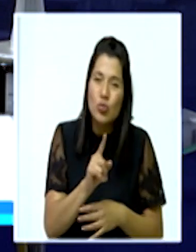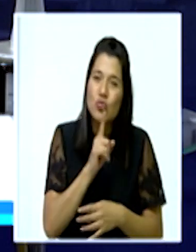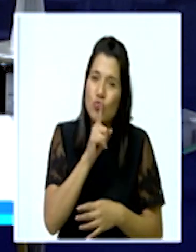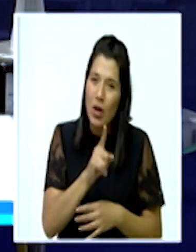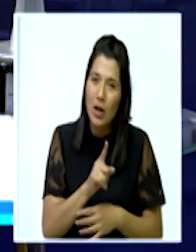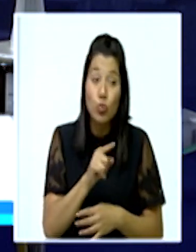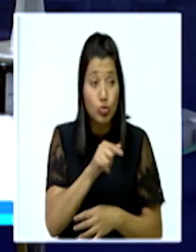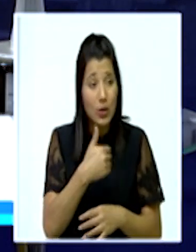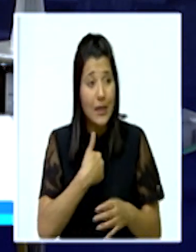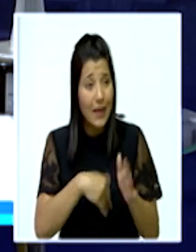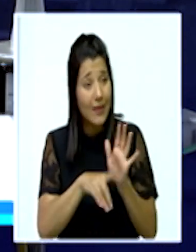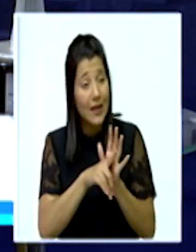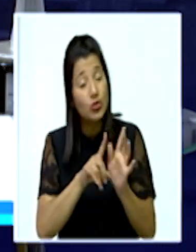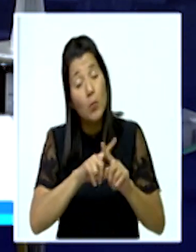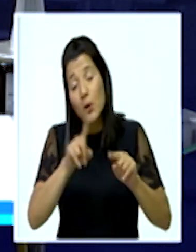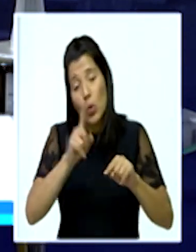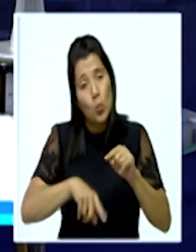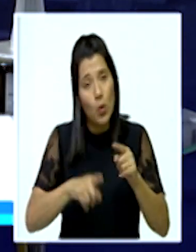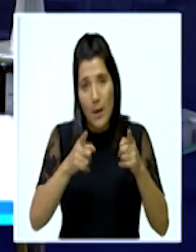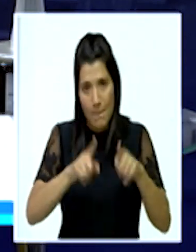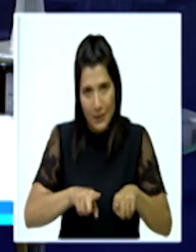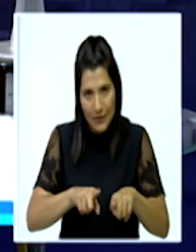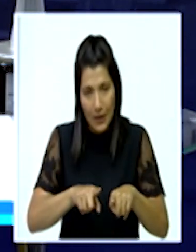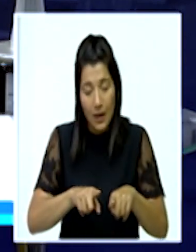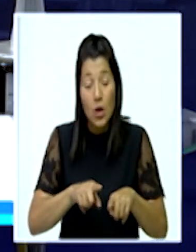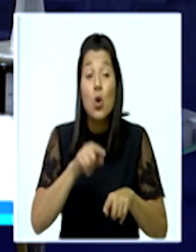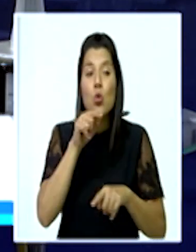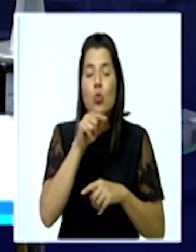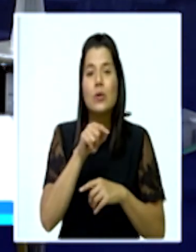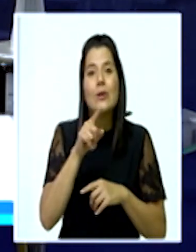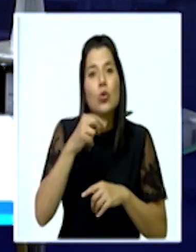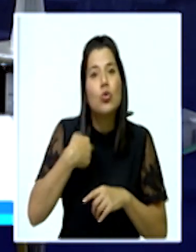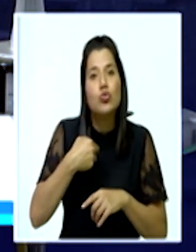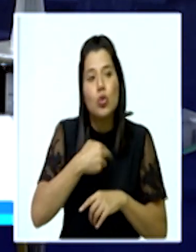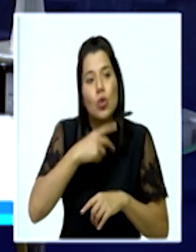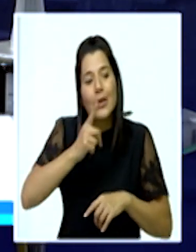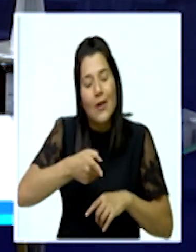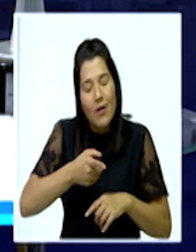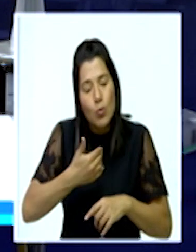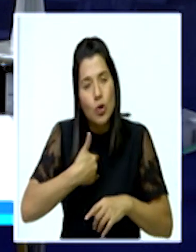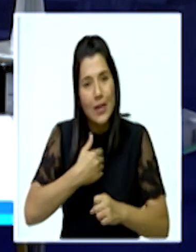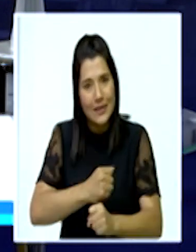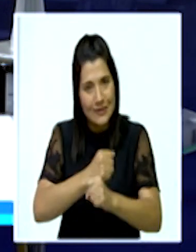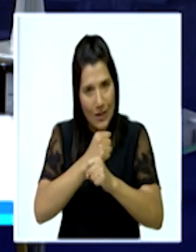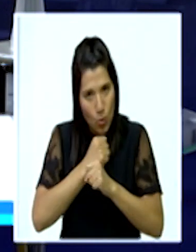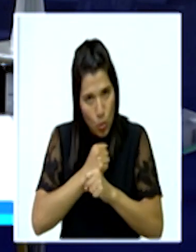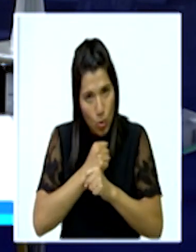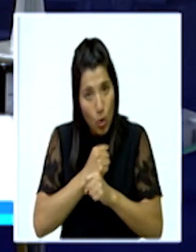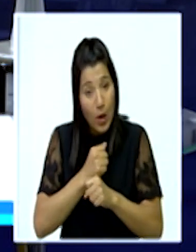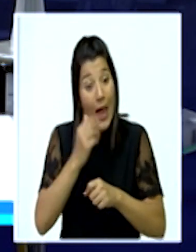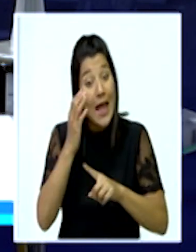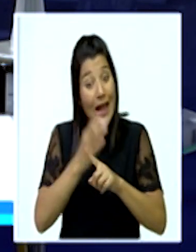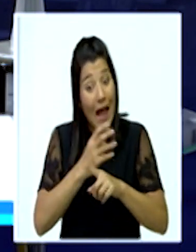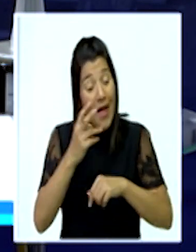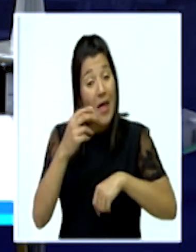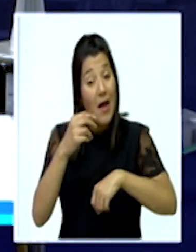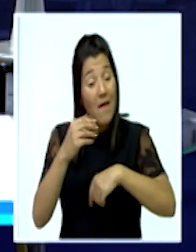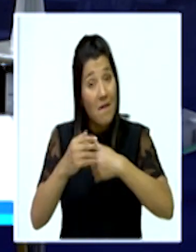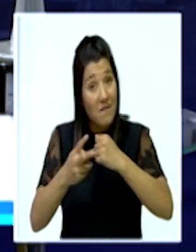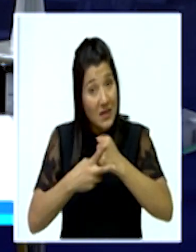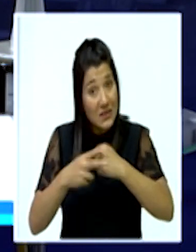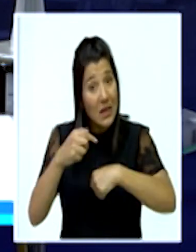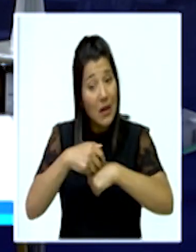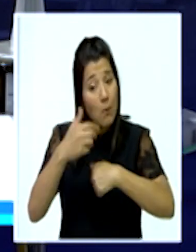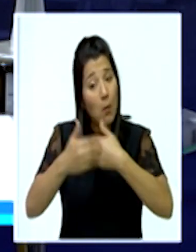eso no va a poder ser. Lo que sí tenemos que hacer es asegurarle que con el paso del tiempo va a estar menos triste. Pero si se